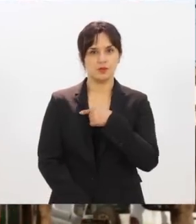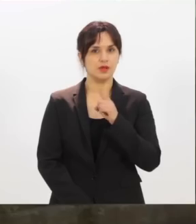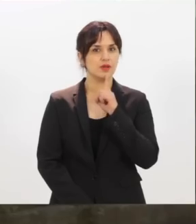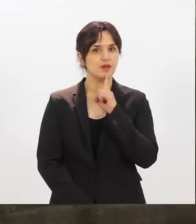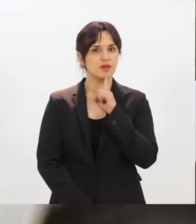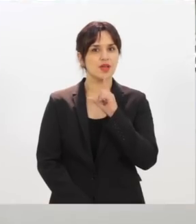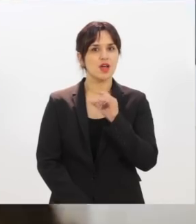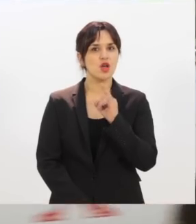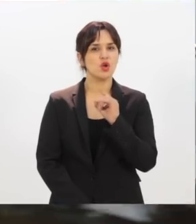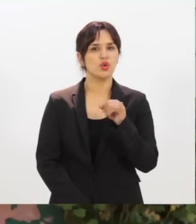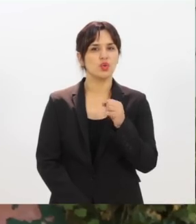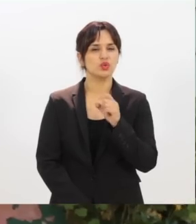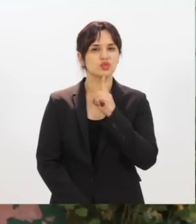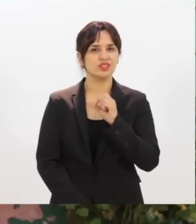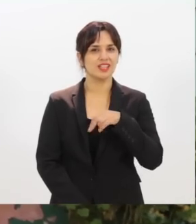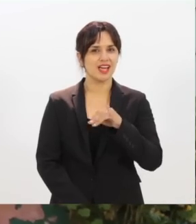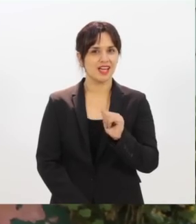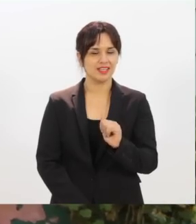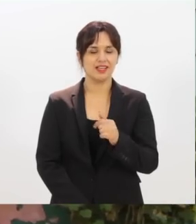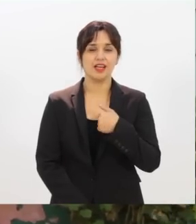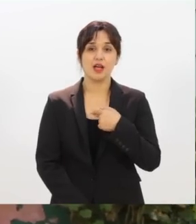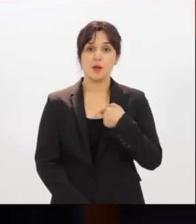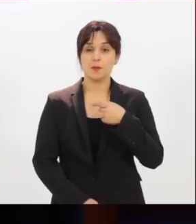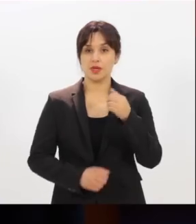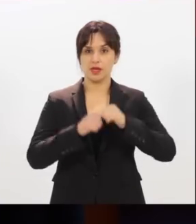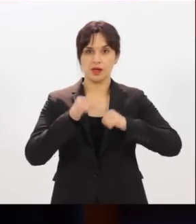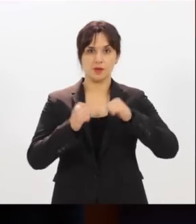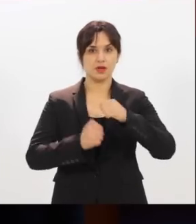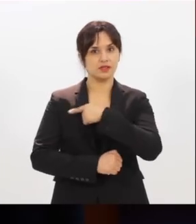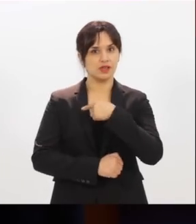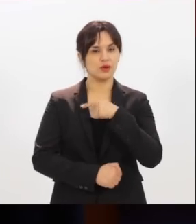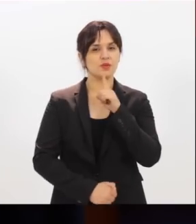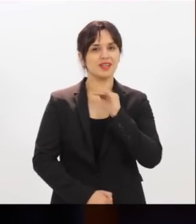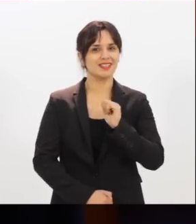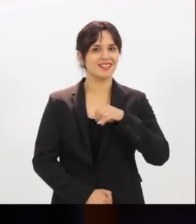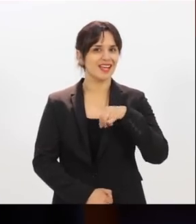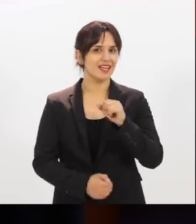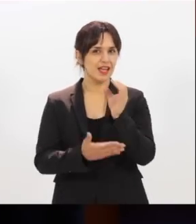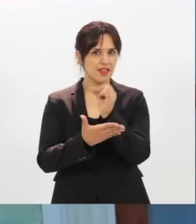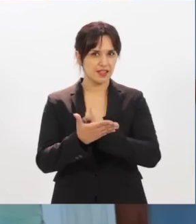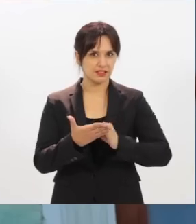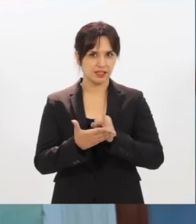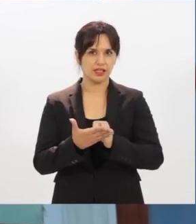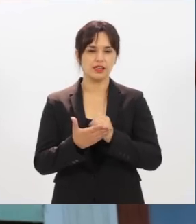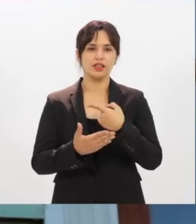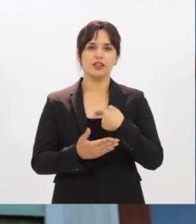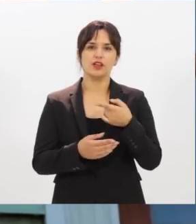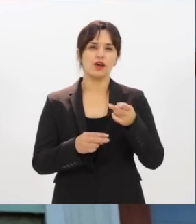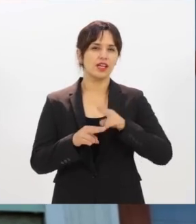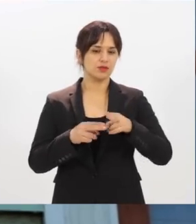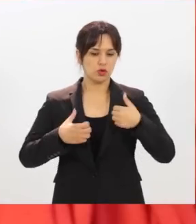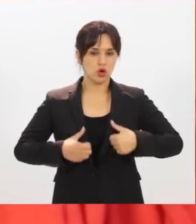Hola, mi nombre es Luz Tania Buenul Candia. Mi empresa se llama Tania Buenul Diseños. Acá hacemos